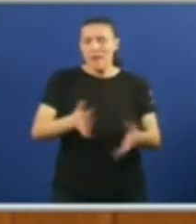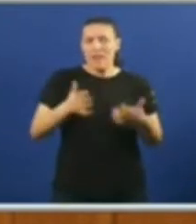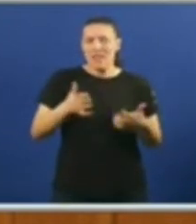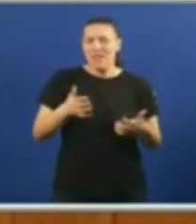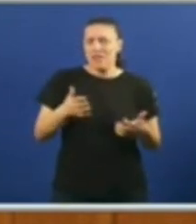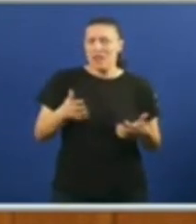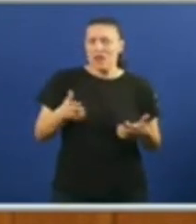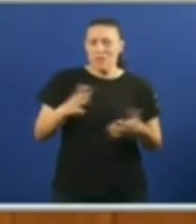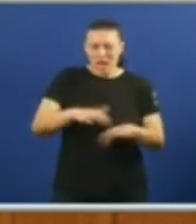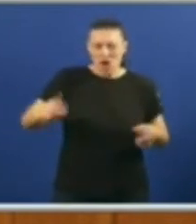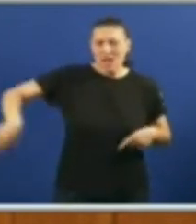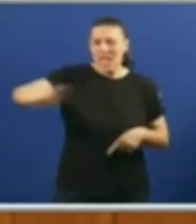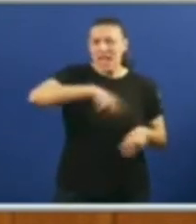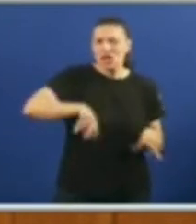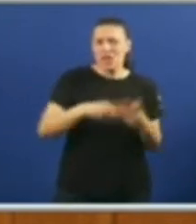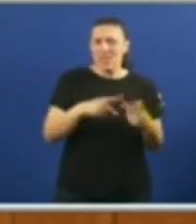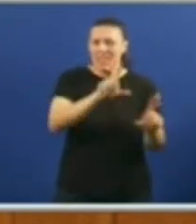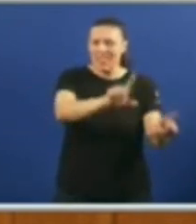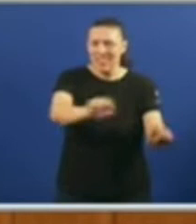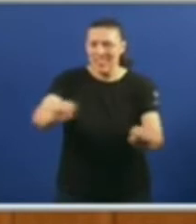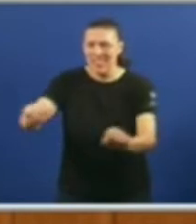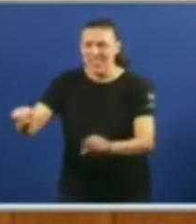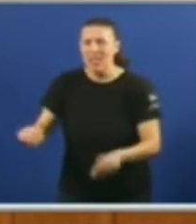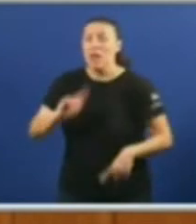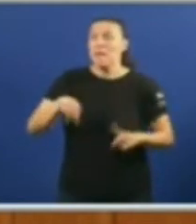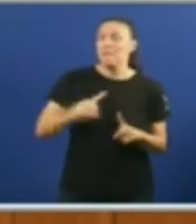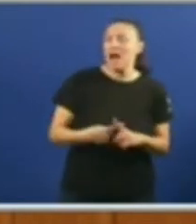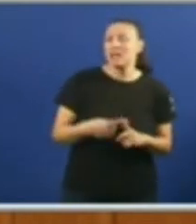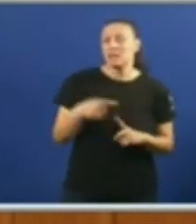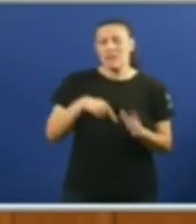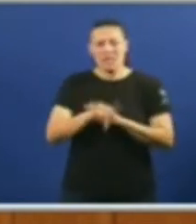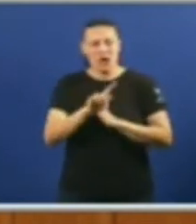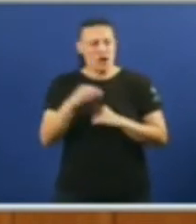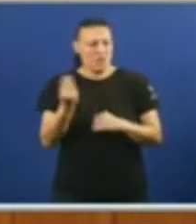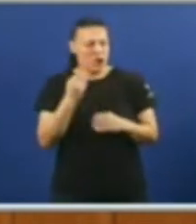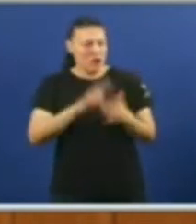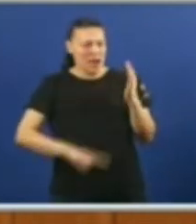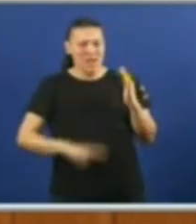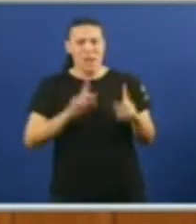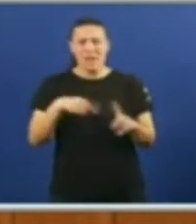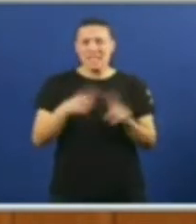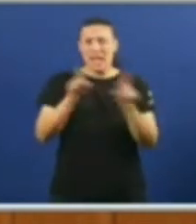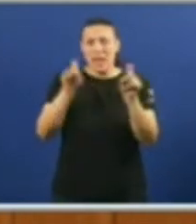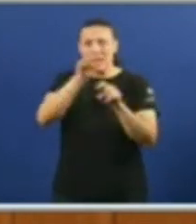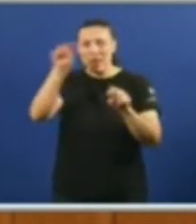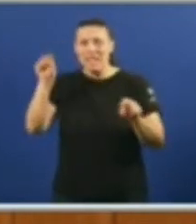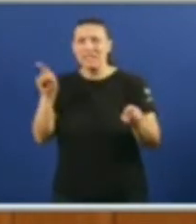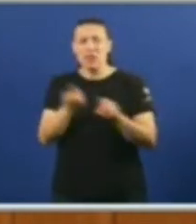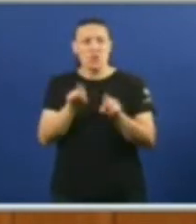das maiorías sociais e tamén para desenvolver mellor o noso país, e que as nosas empresas teñan unha